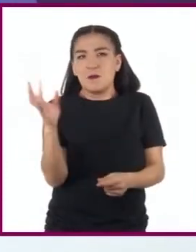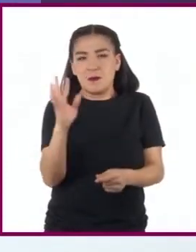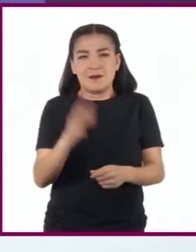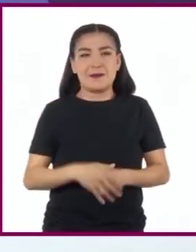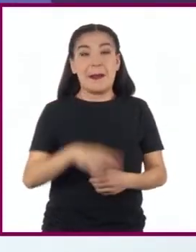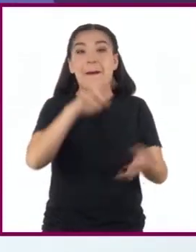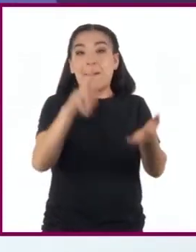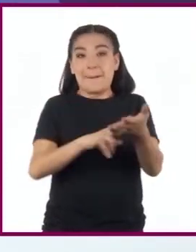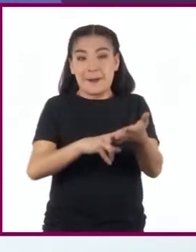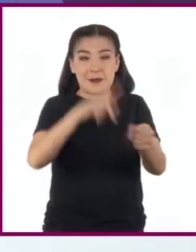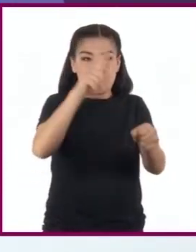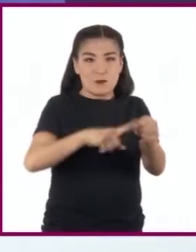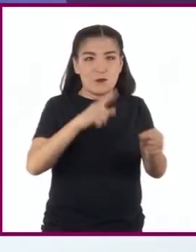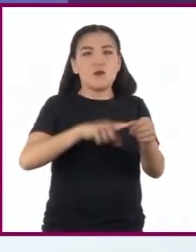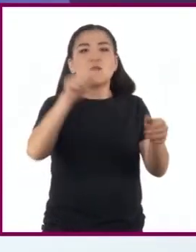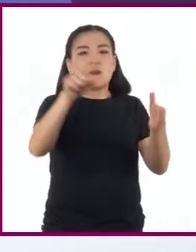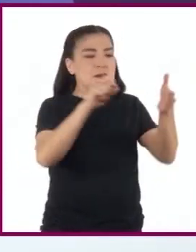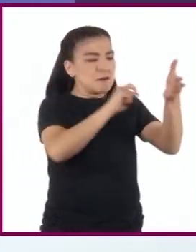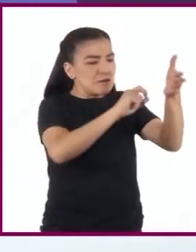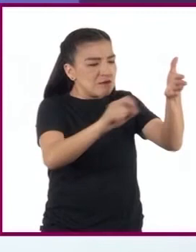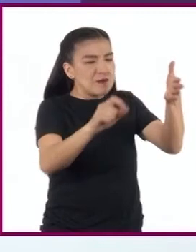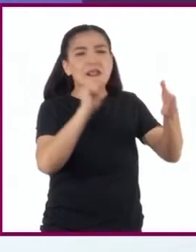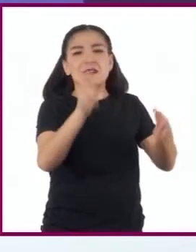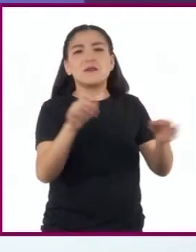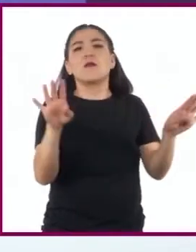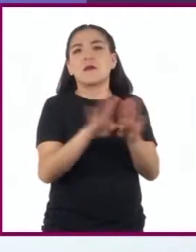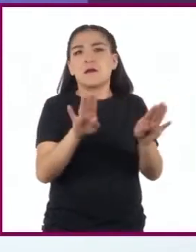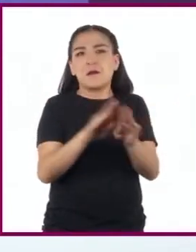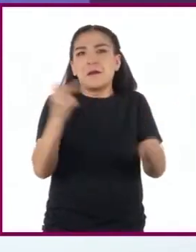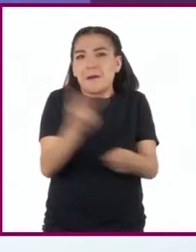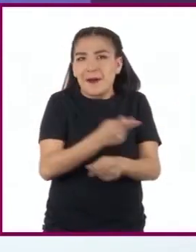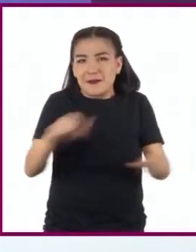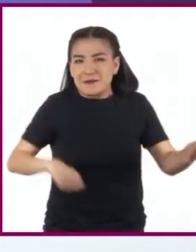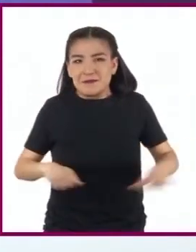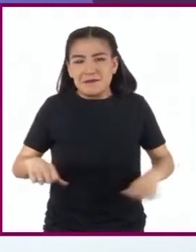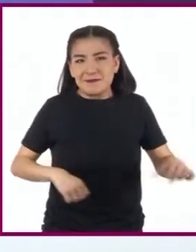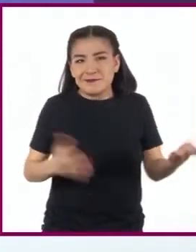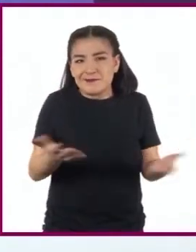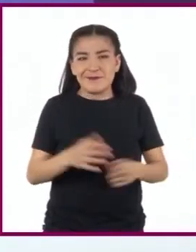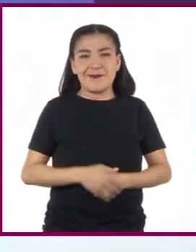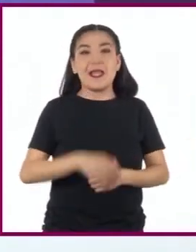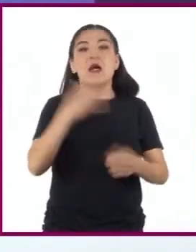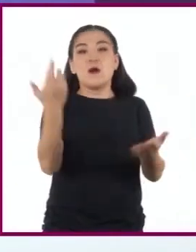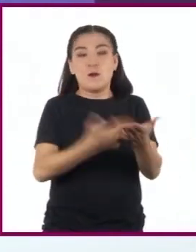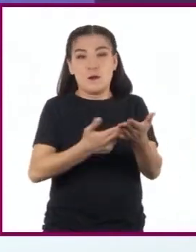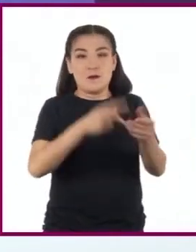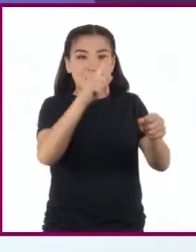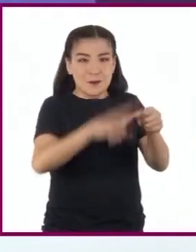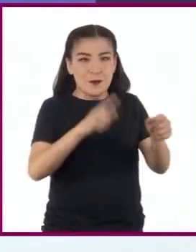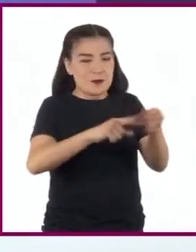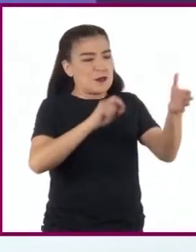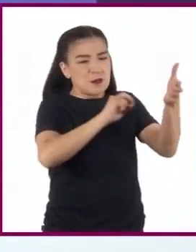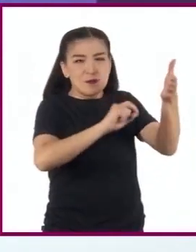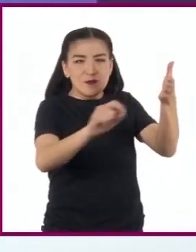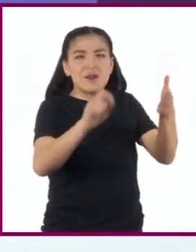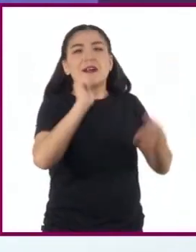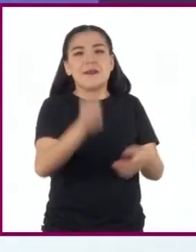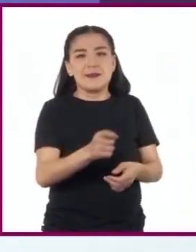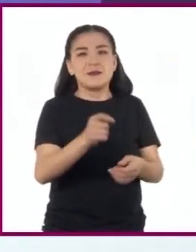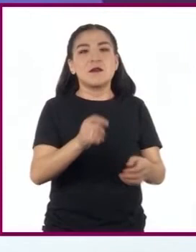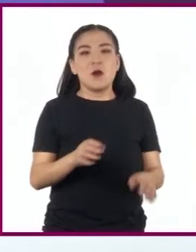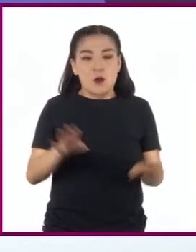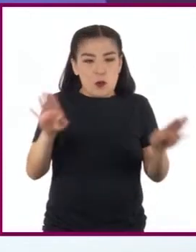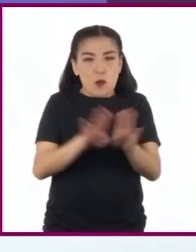Con verde, el párrafo que menciona cómo sucedieron los hechos. Con rosa, señalen en qué momento ocurrió